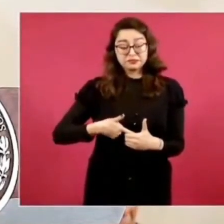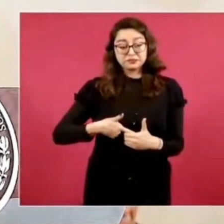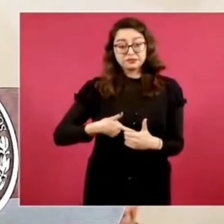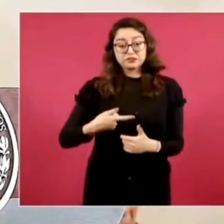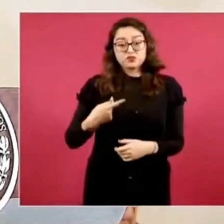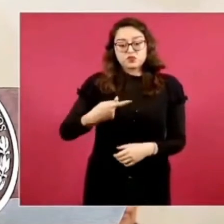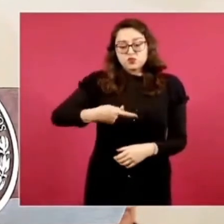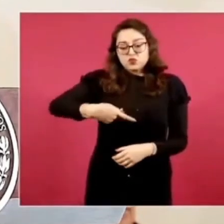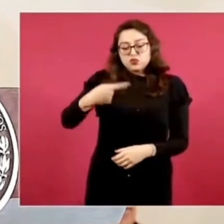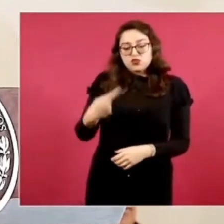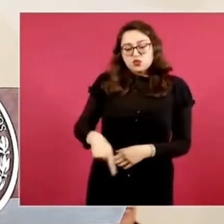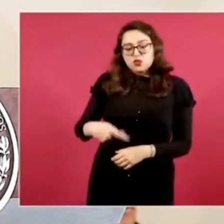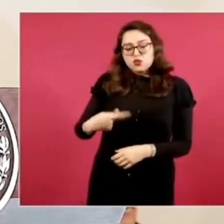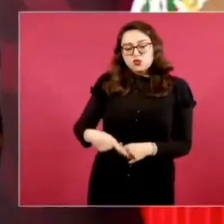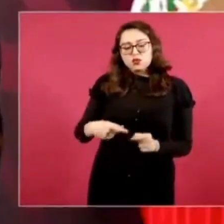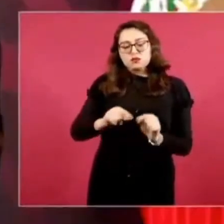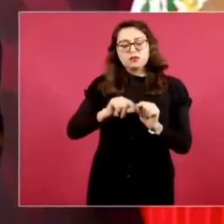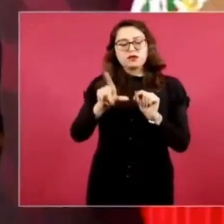para el consumo interno